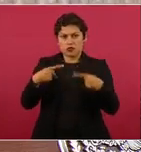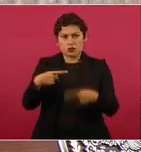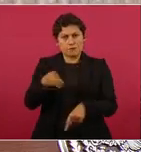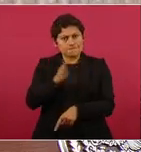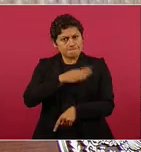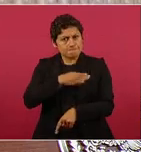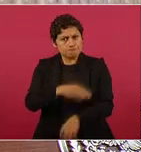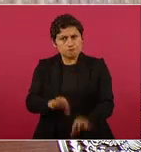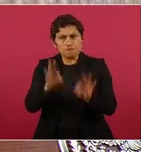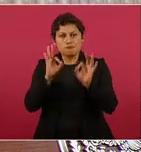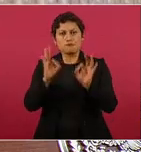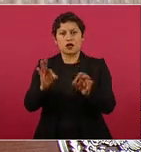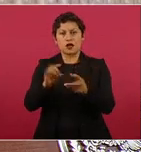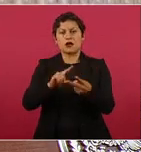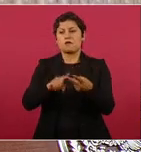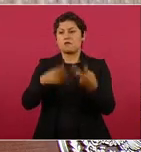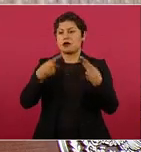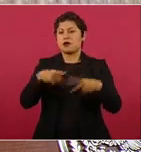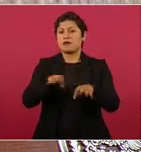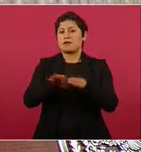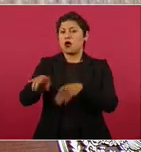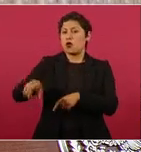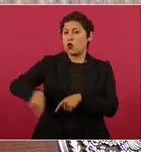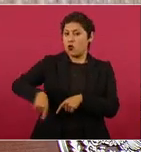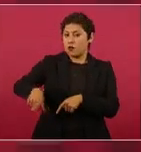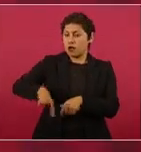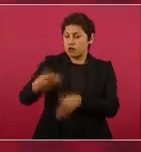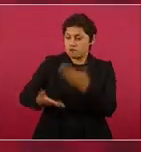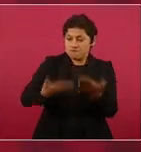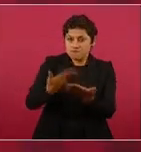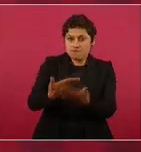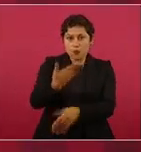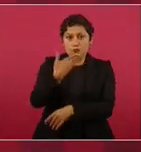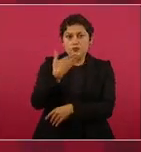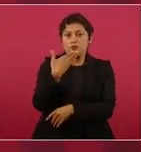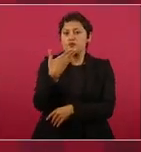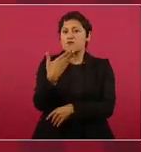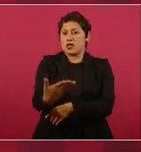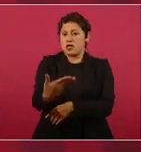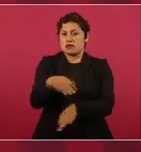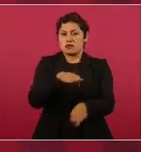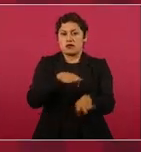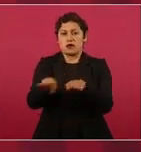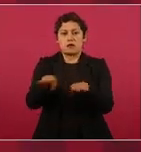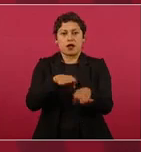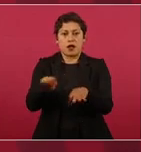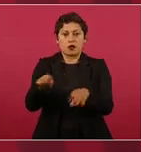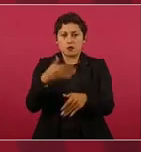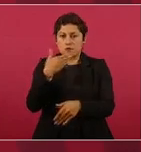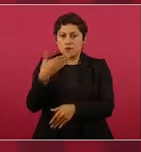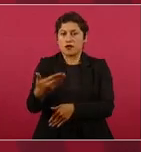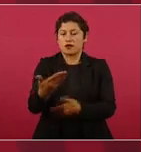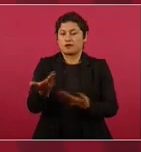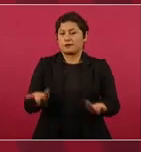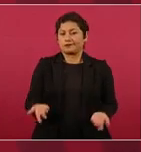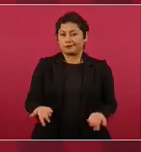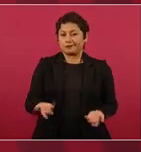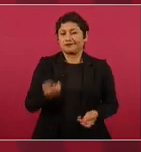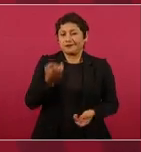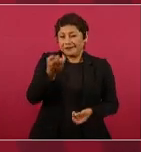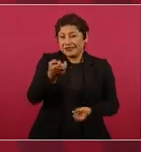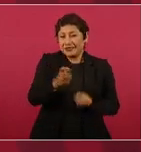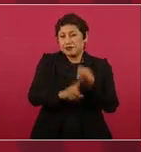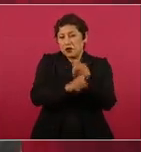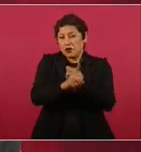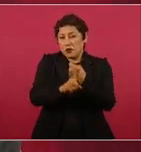tenga vocación de servicio. Parte de la crisis de México,